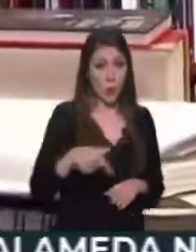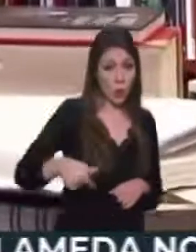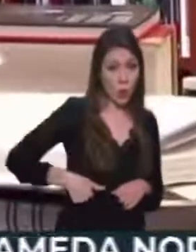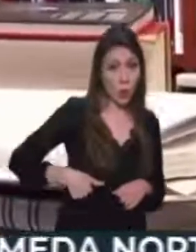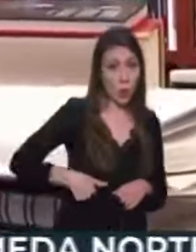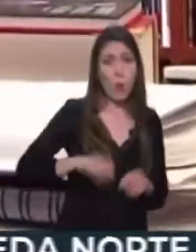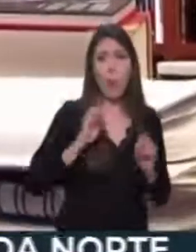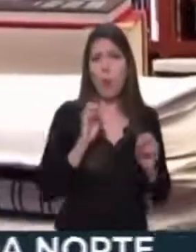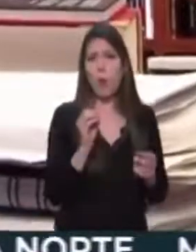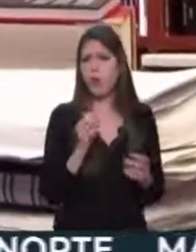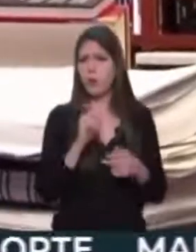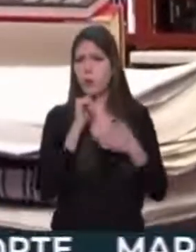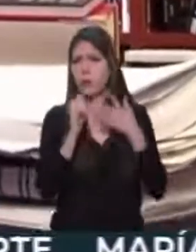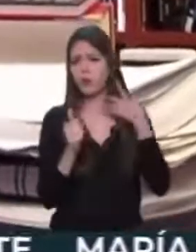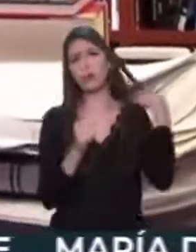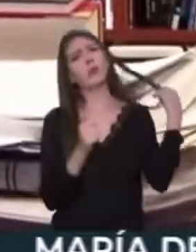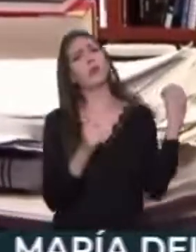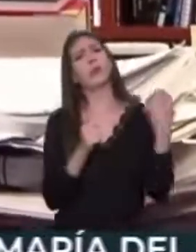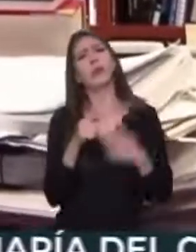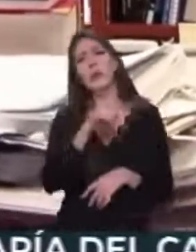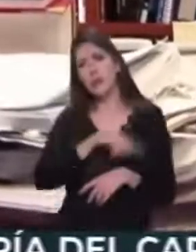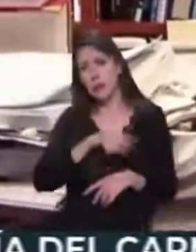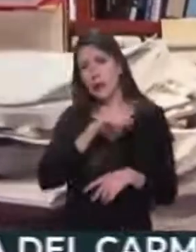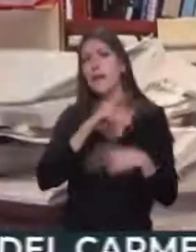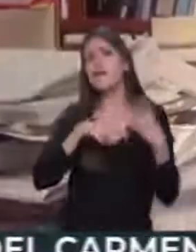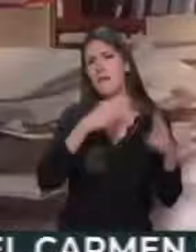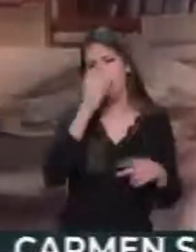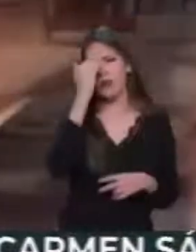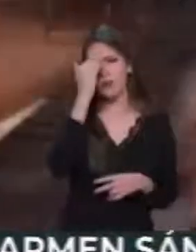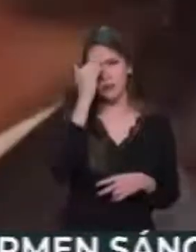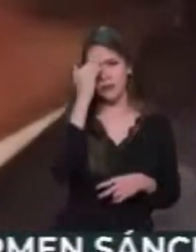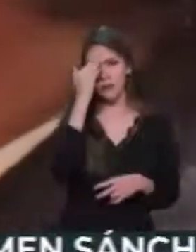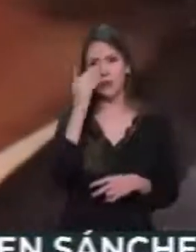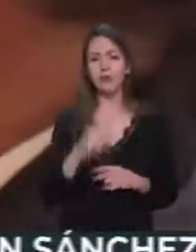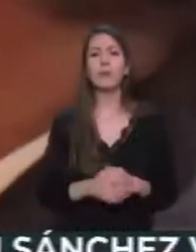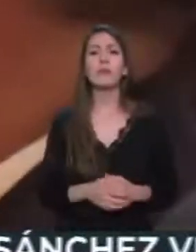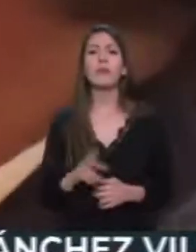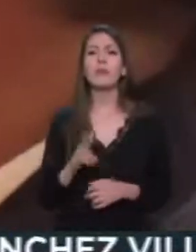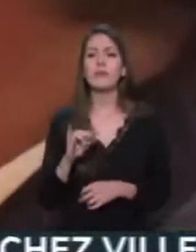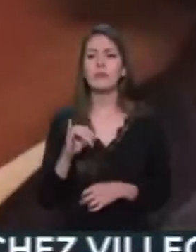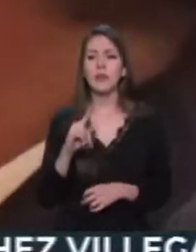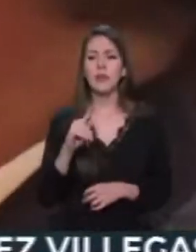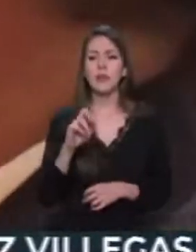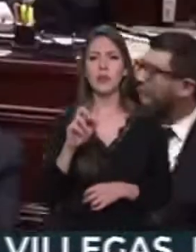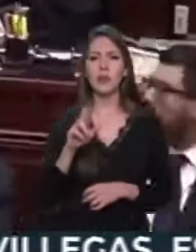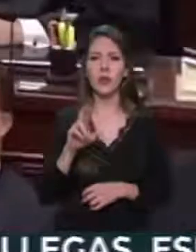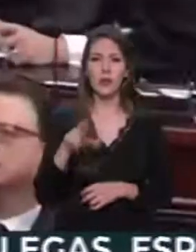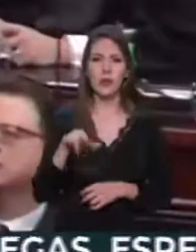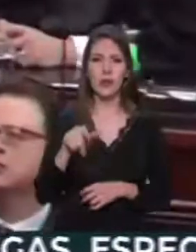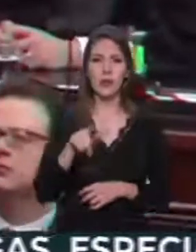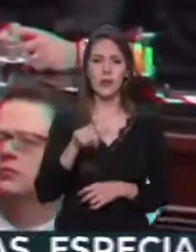hechos y sus nexos, los conocerás. Víctor Ronquillo en Informe Capital.